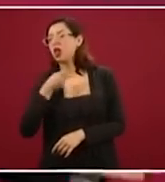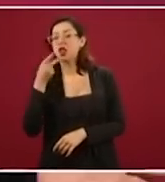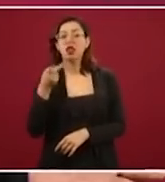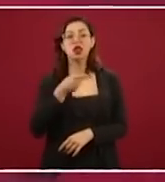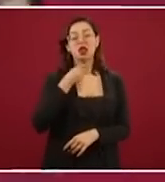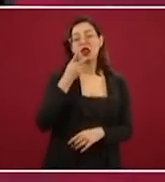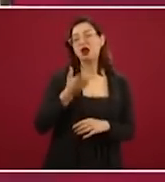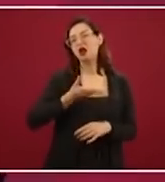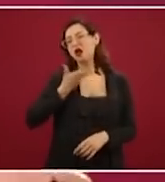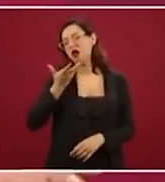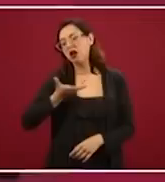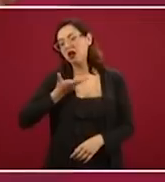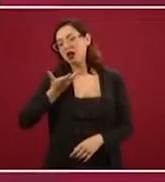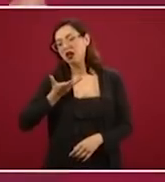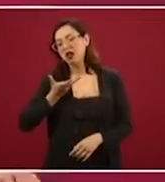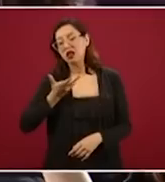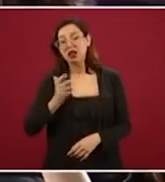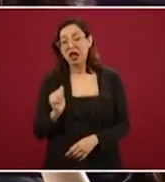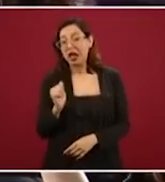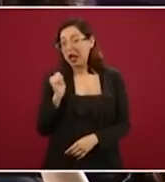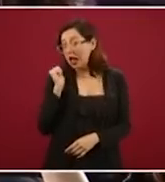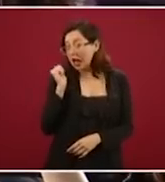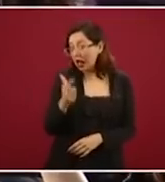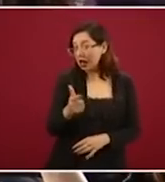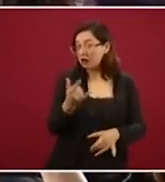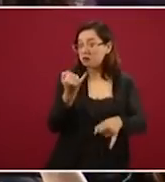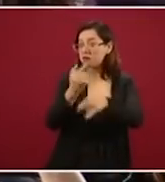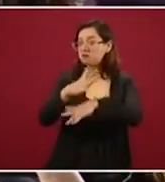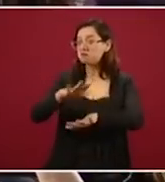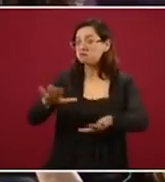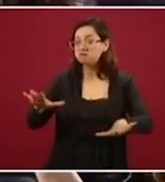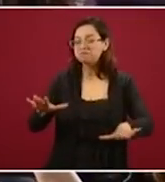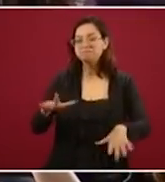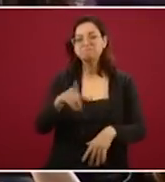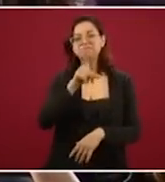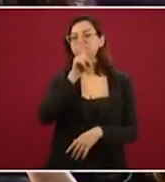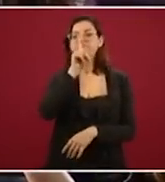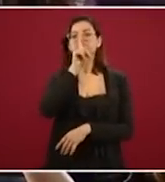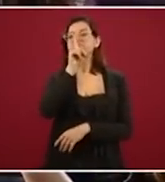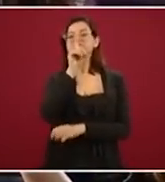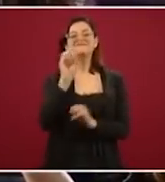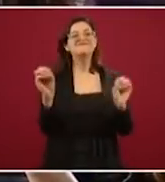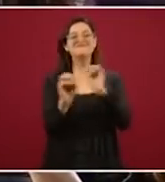Haga un análisis de los últimos